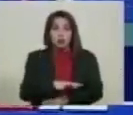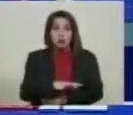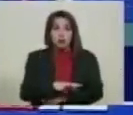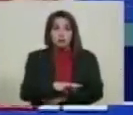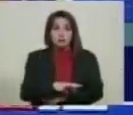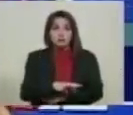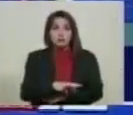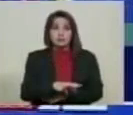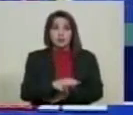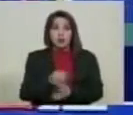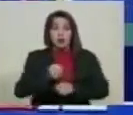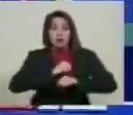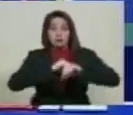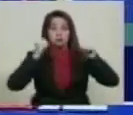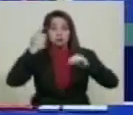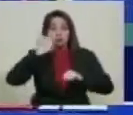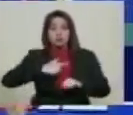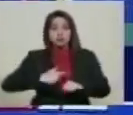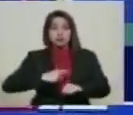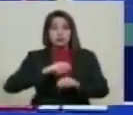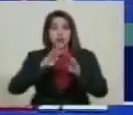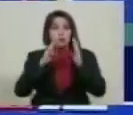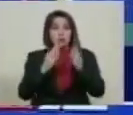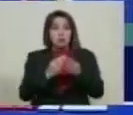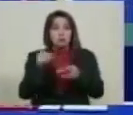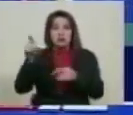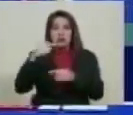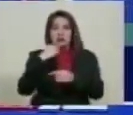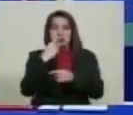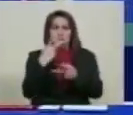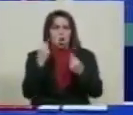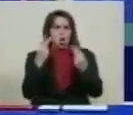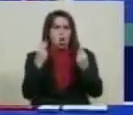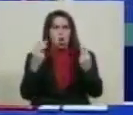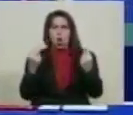intentos de magnicidio del mundo y todavía ellos lo niegan.